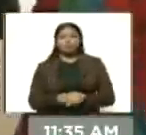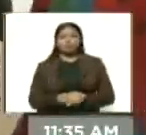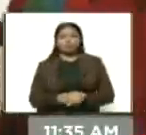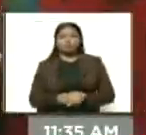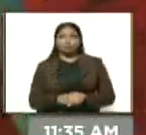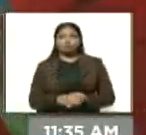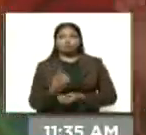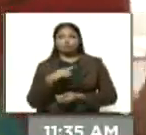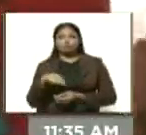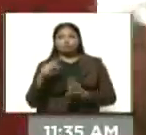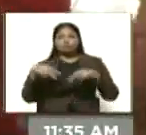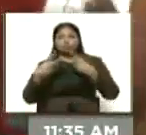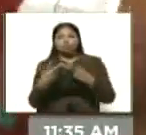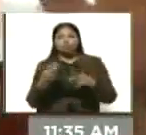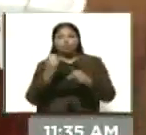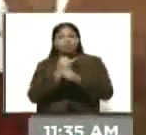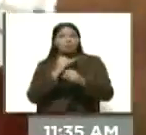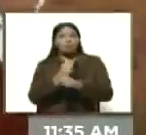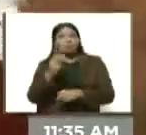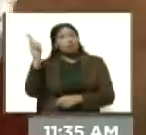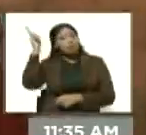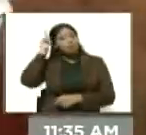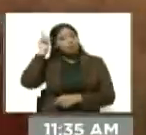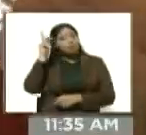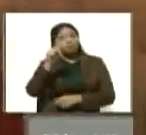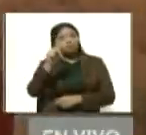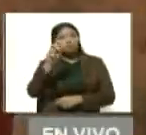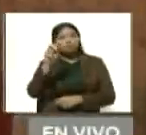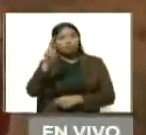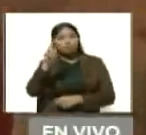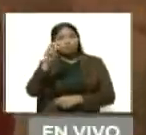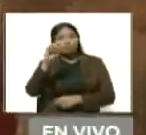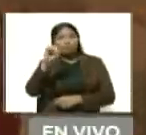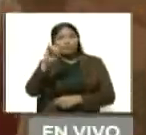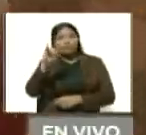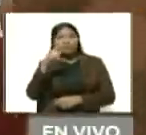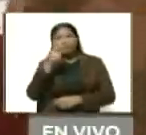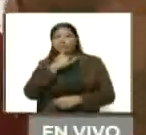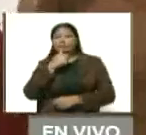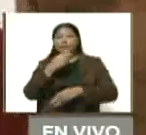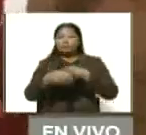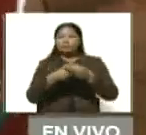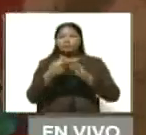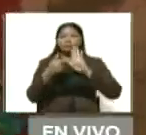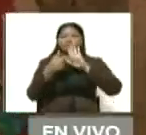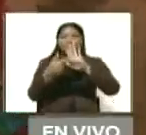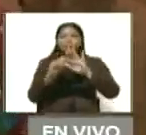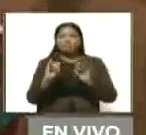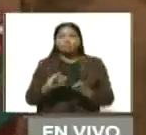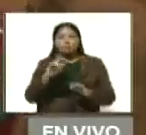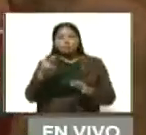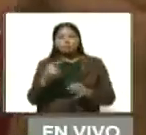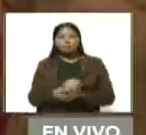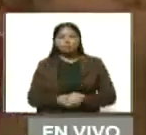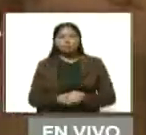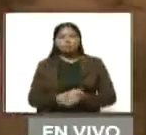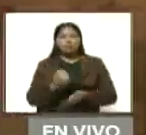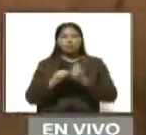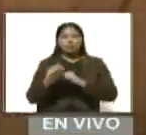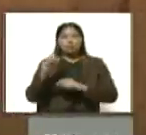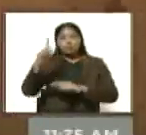Reivindicaba la labor de los indígenas Toromaimas, la resistencia que realizaron ante la corona